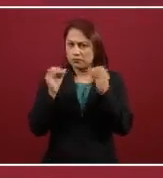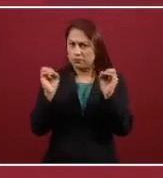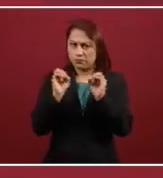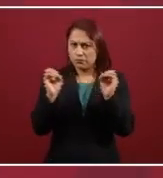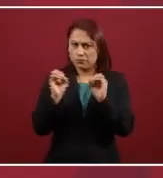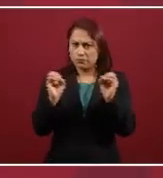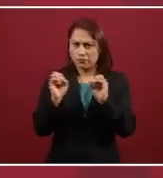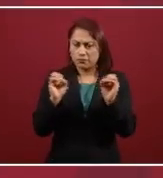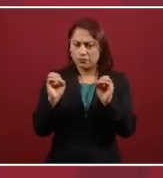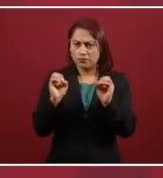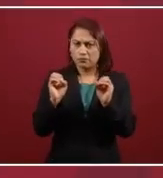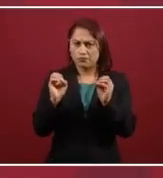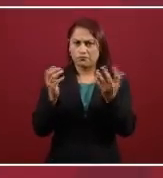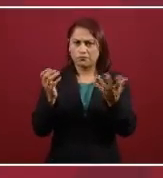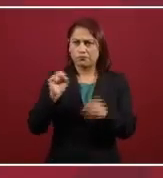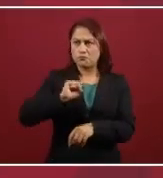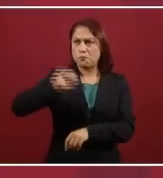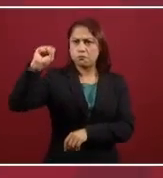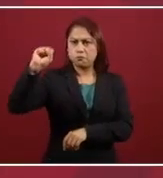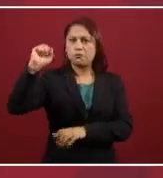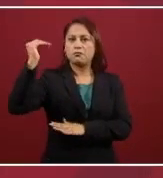al contrario, ha bajado la inflación.